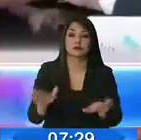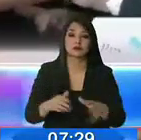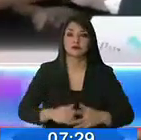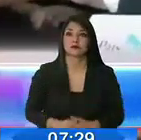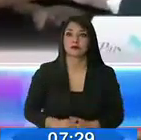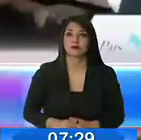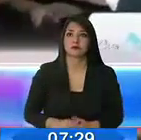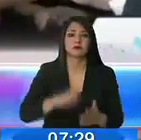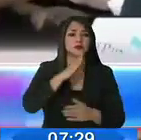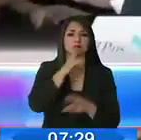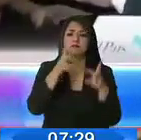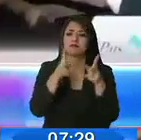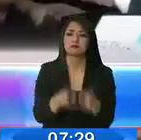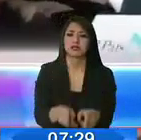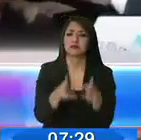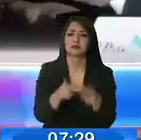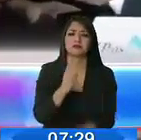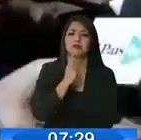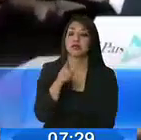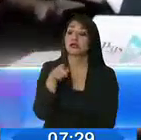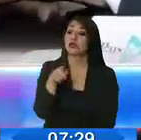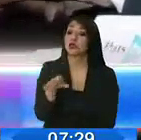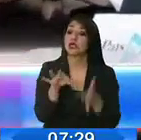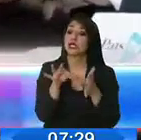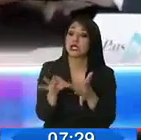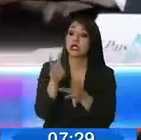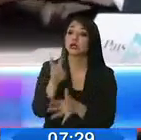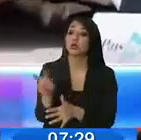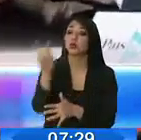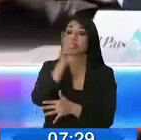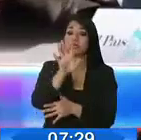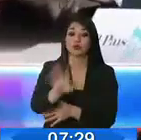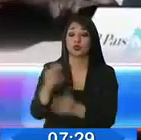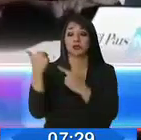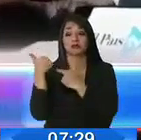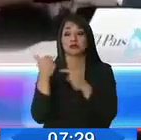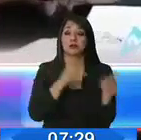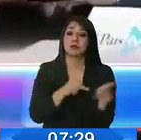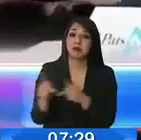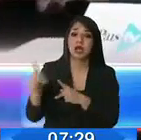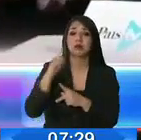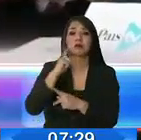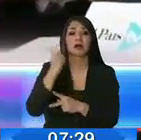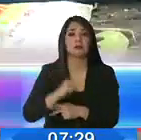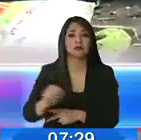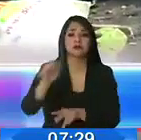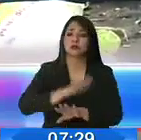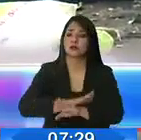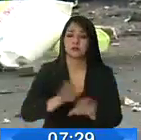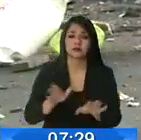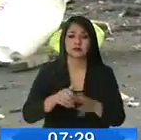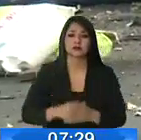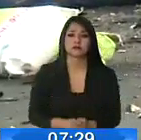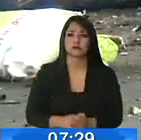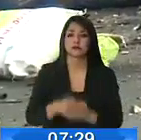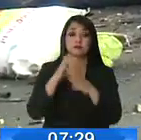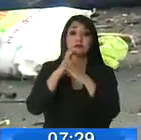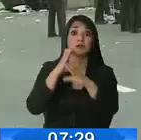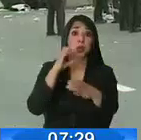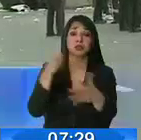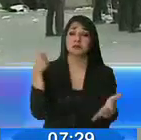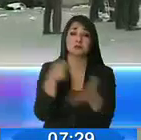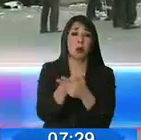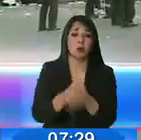mismo, simplemente me decía, vas como la guía turística, como la organizadora del evento. En el accidente del narcobús en